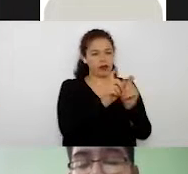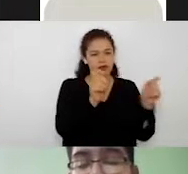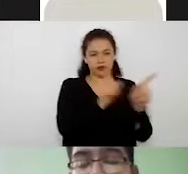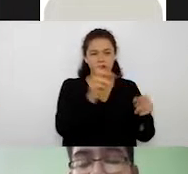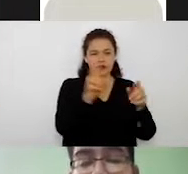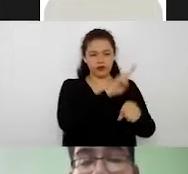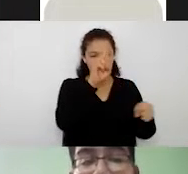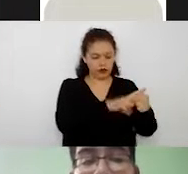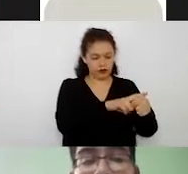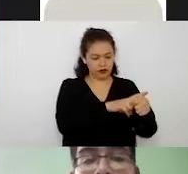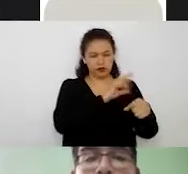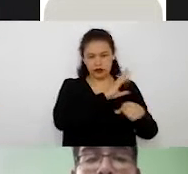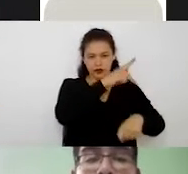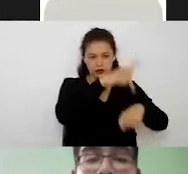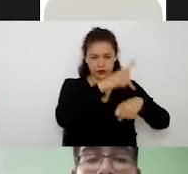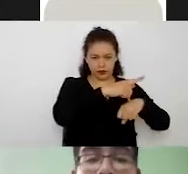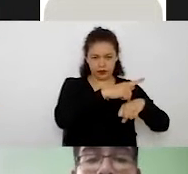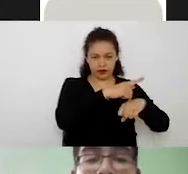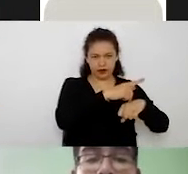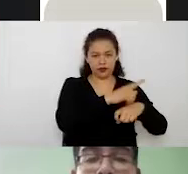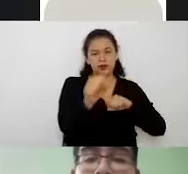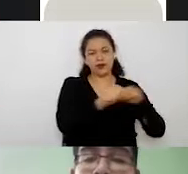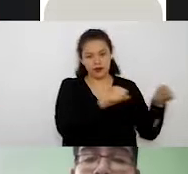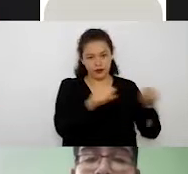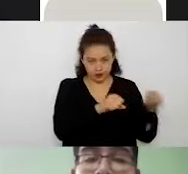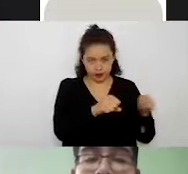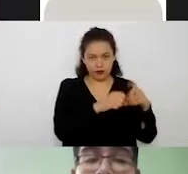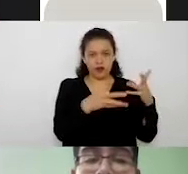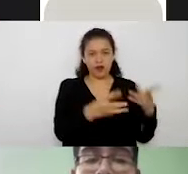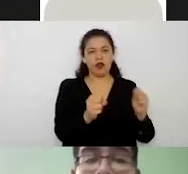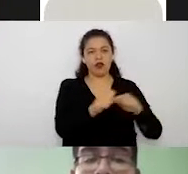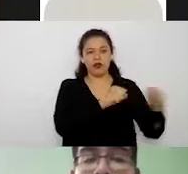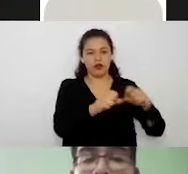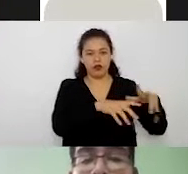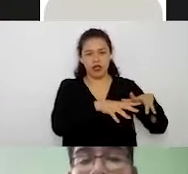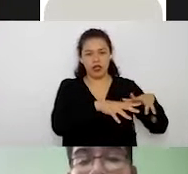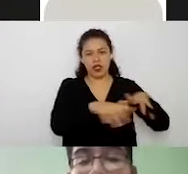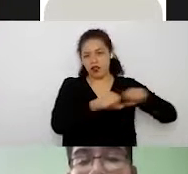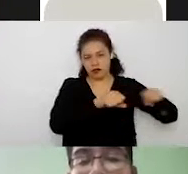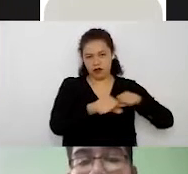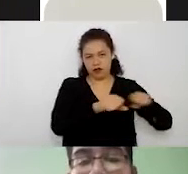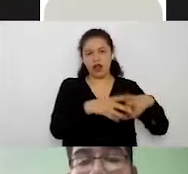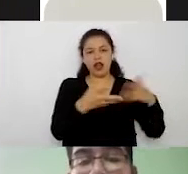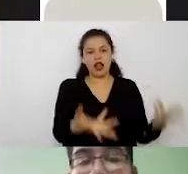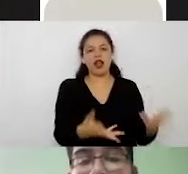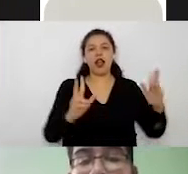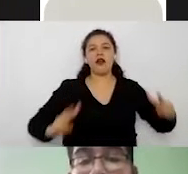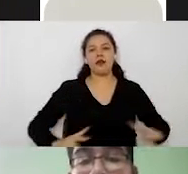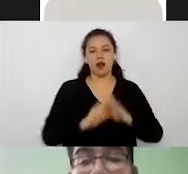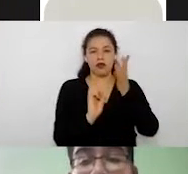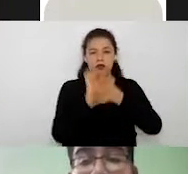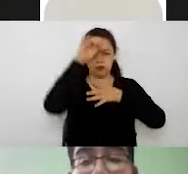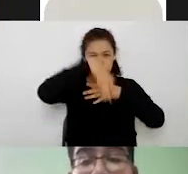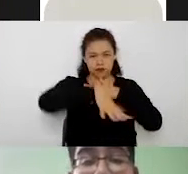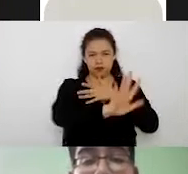pueden ser geológicos, como son los sismos o los terremotos, el vulcanismo, como son